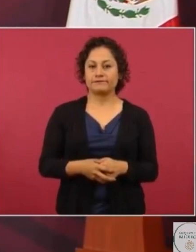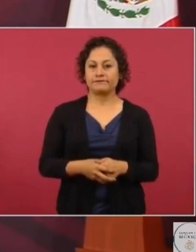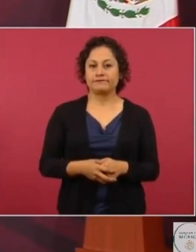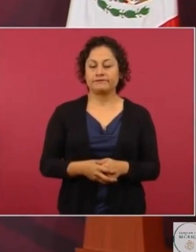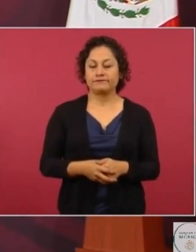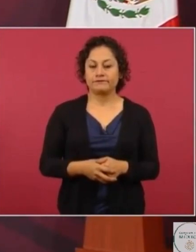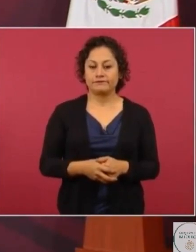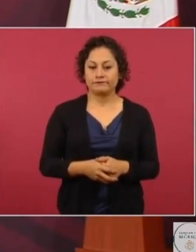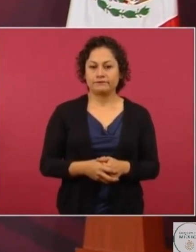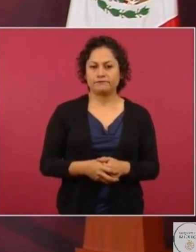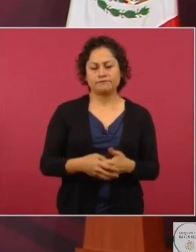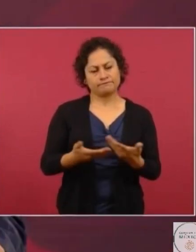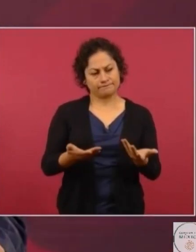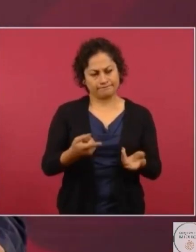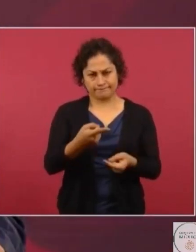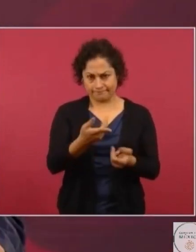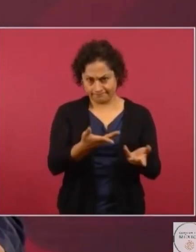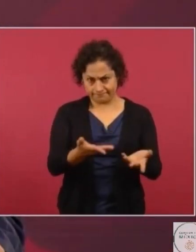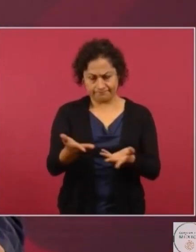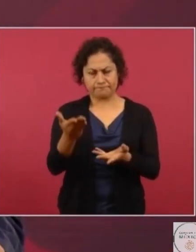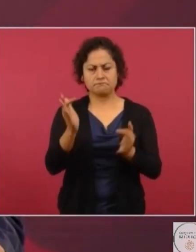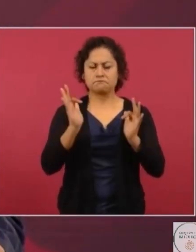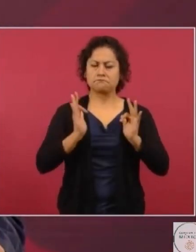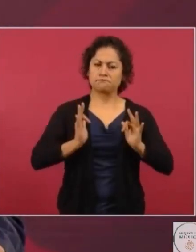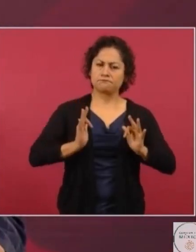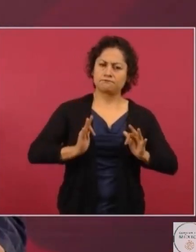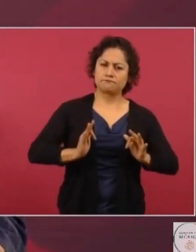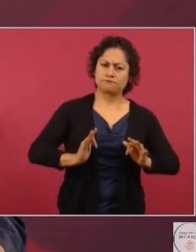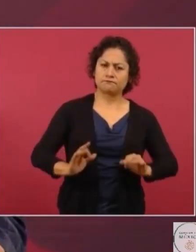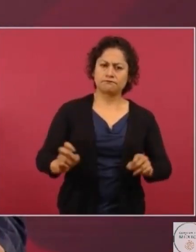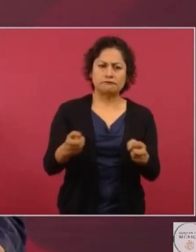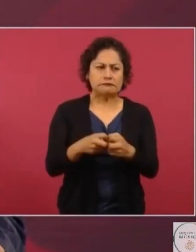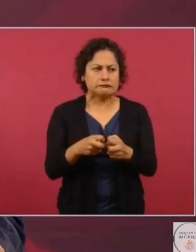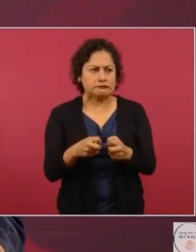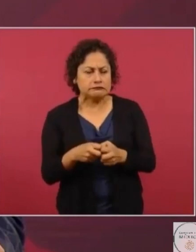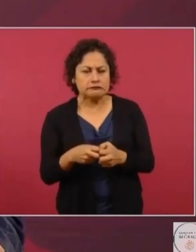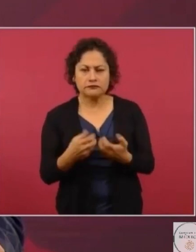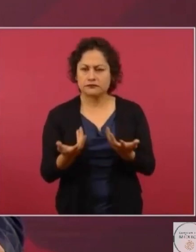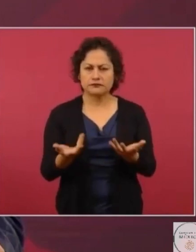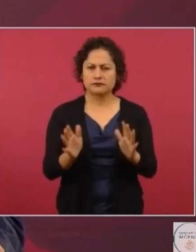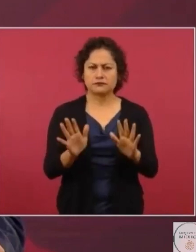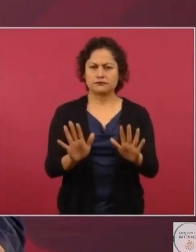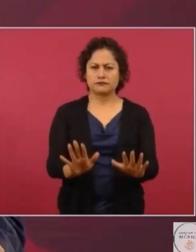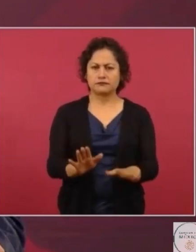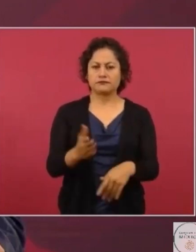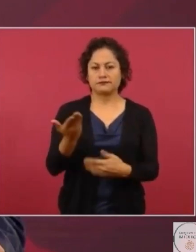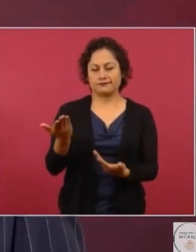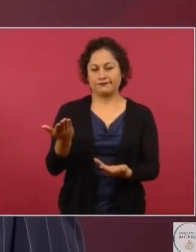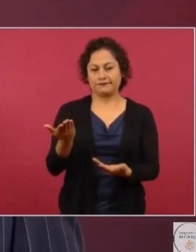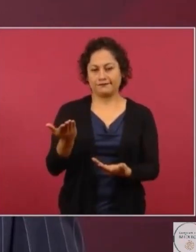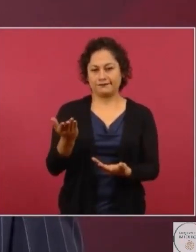sin nervios, tranquilo, el Fernando Valenzuela